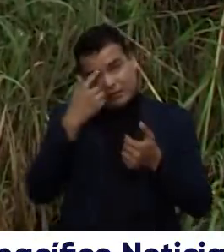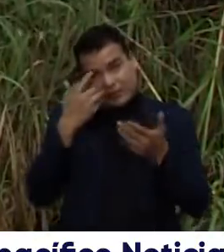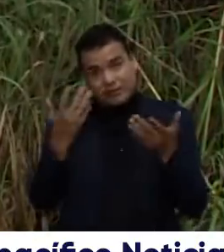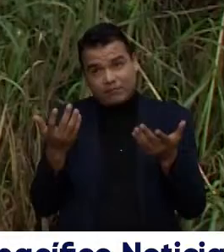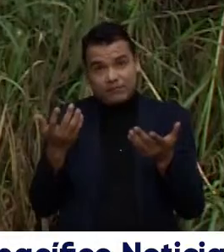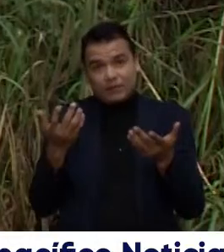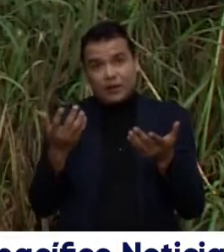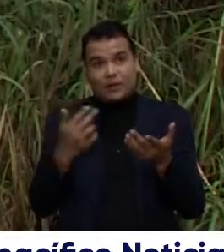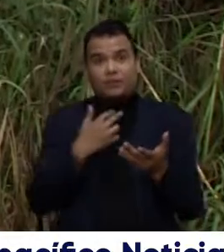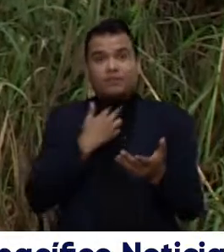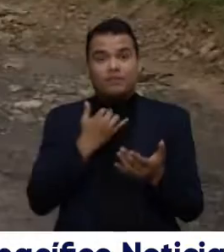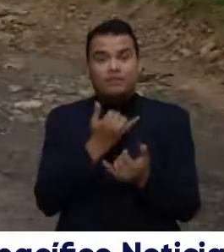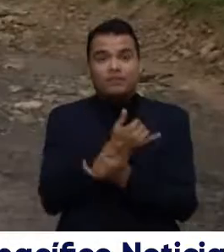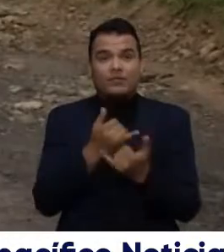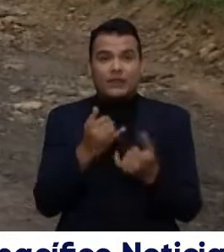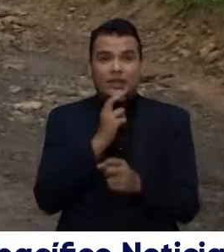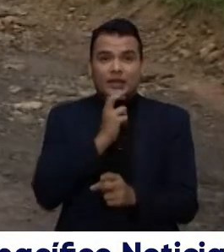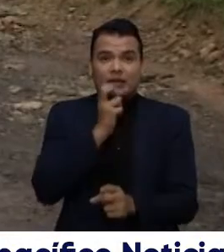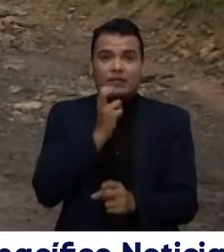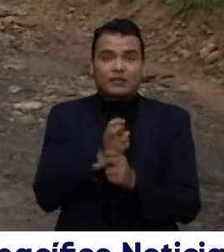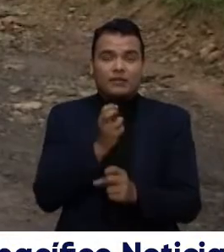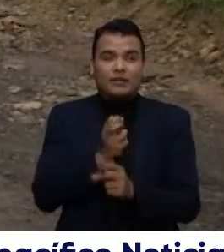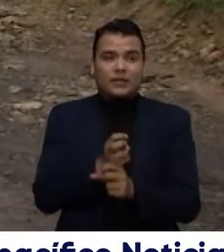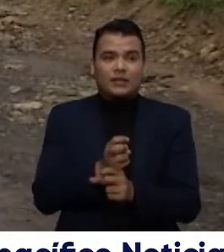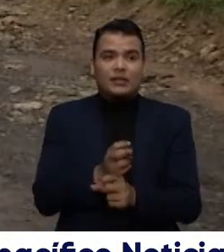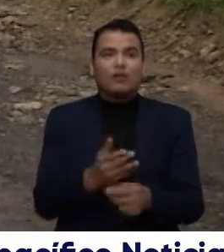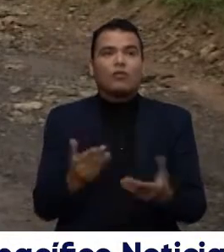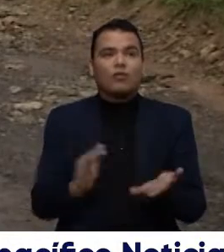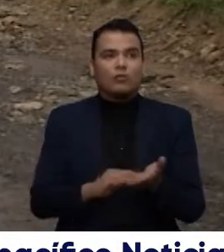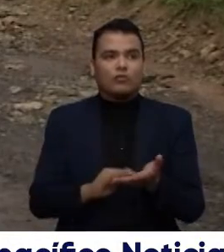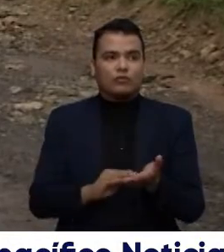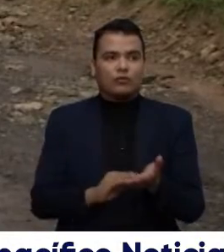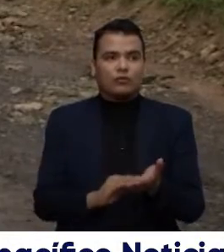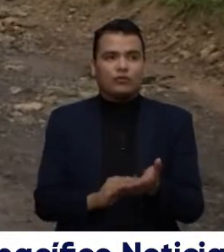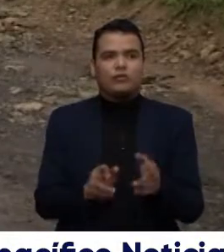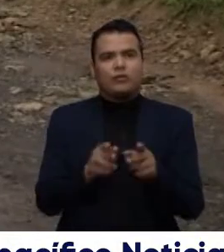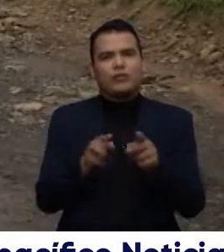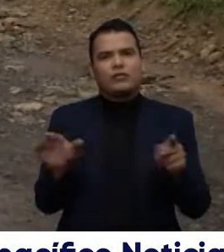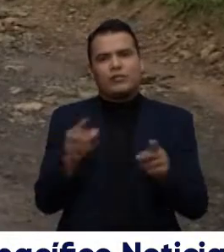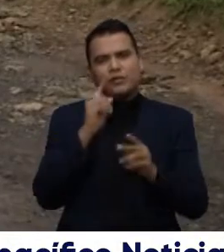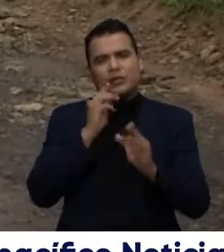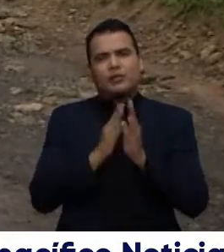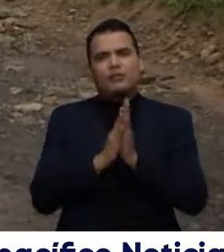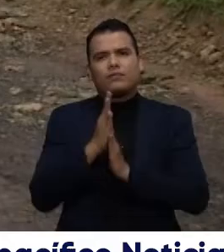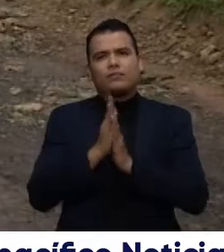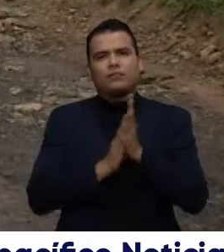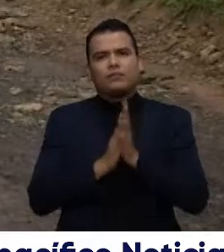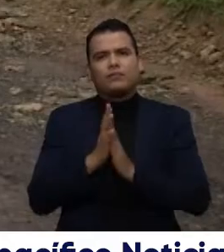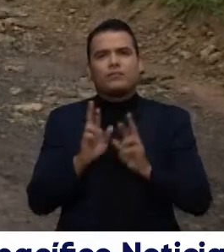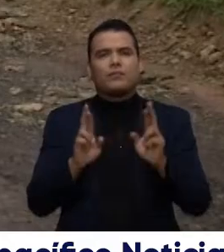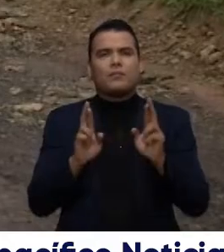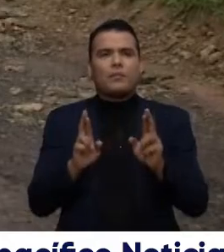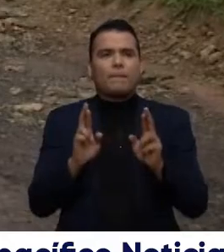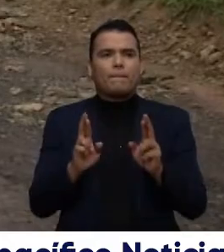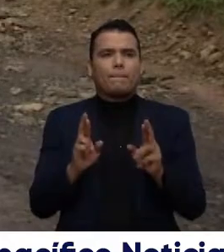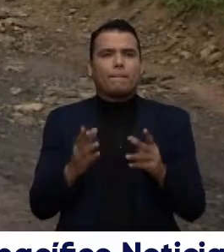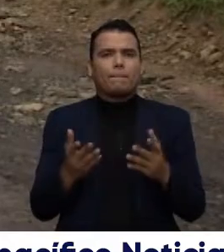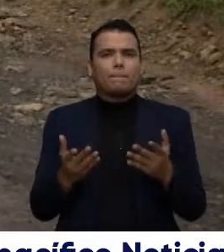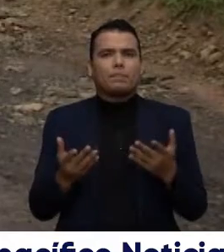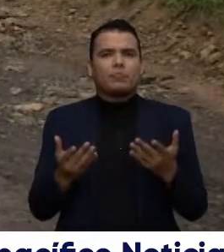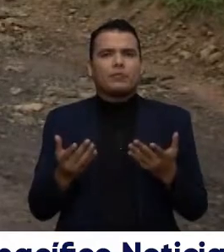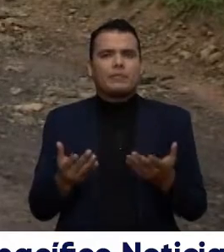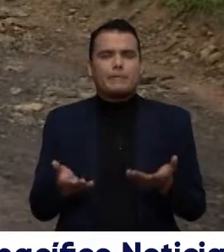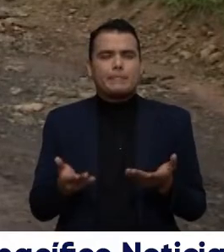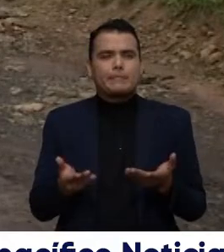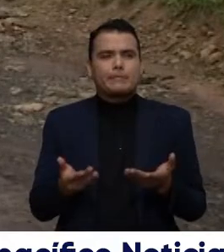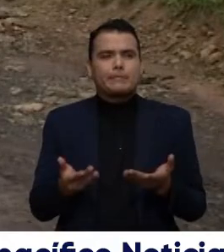boscosas. Lo único que piden los más de 2.000 habitantes de Villa Carmelo es que no haya más dilaciones para el arreglo de esta vía y,